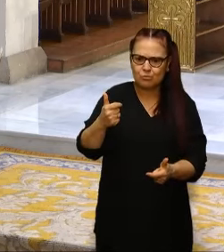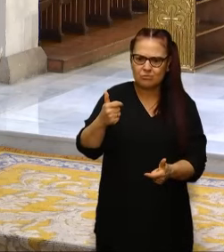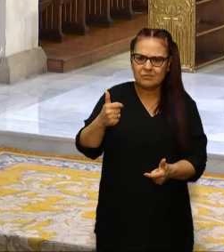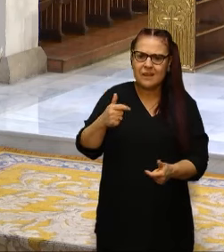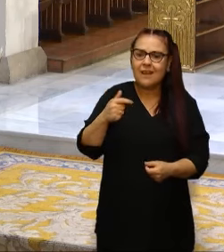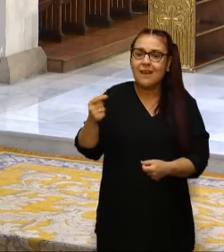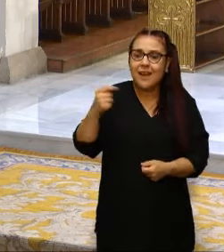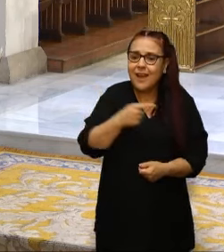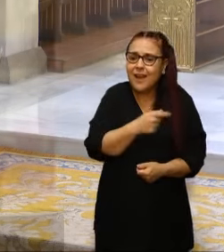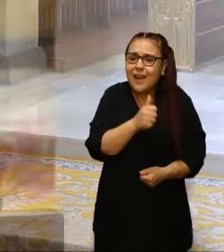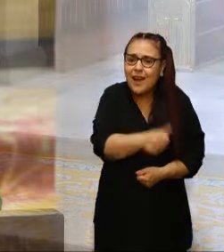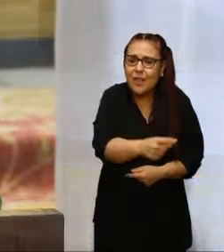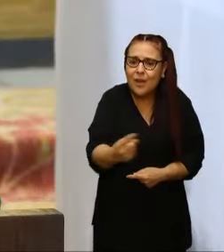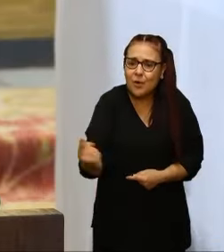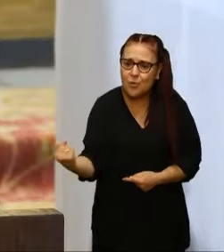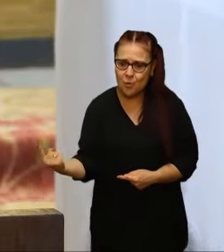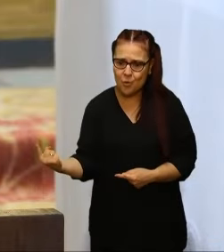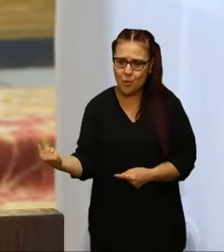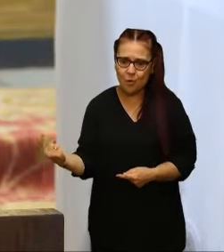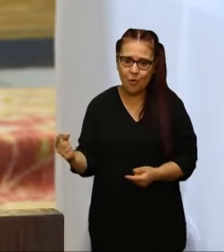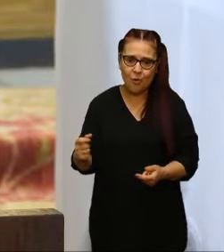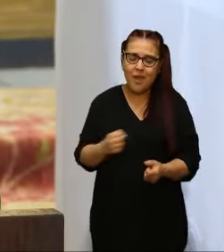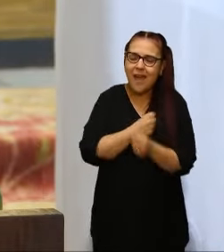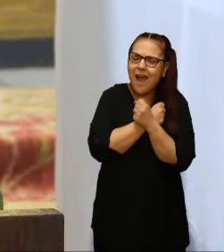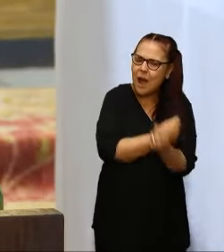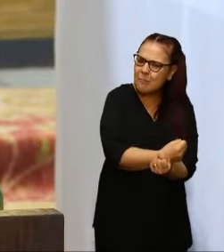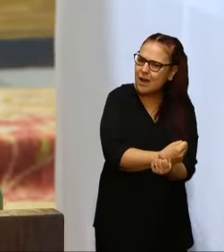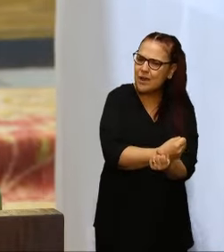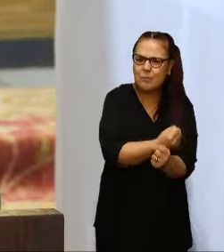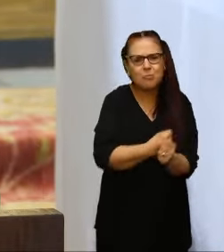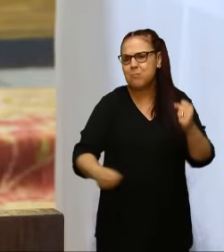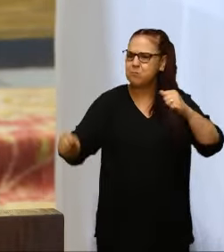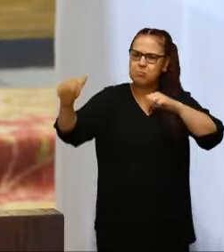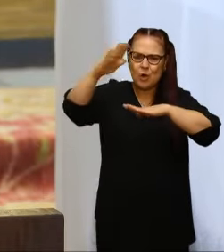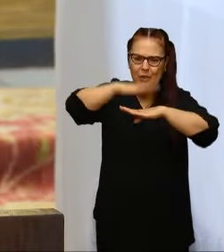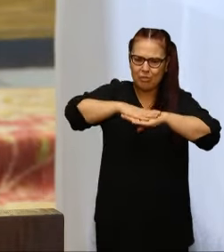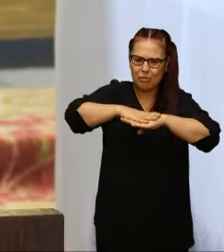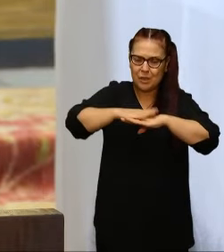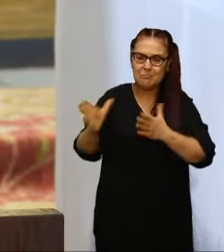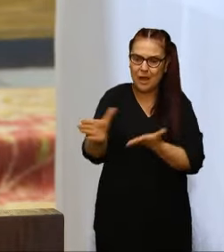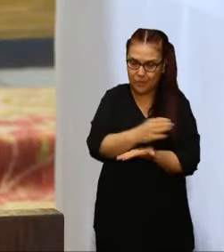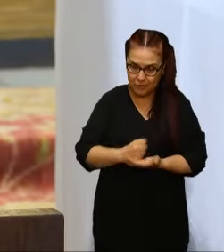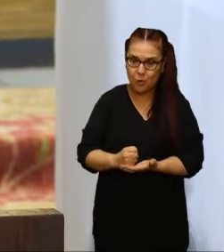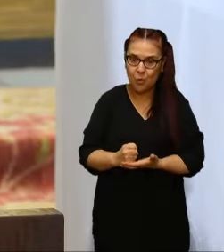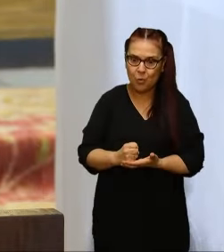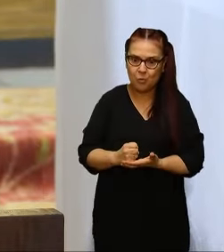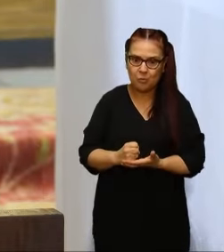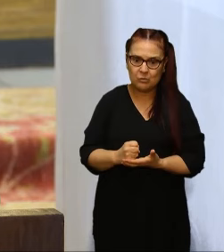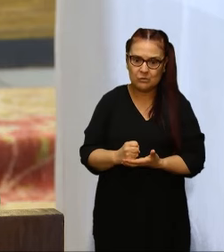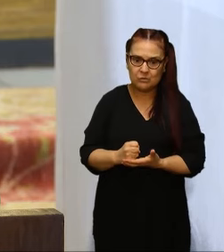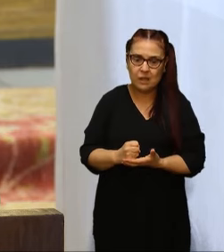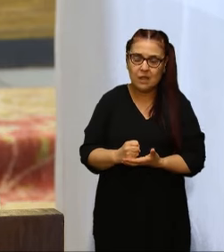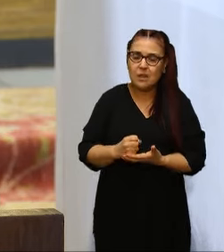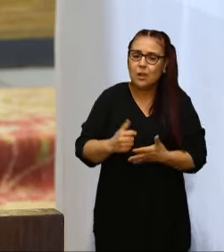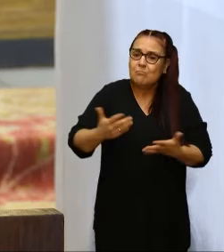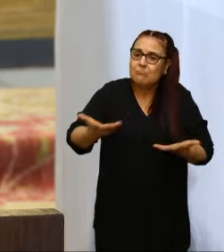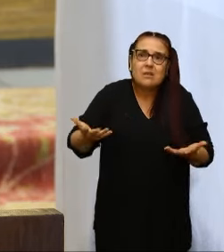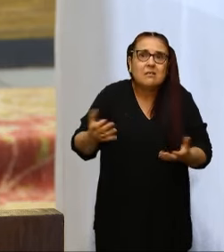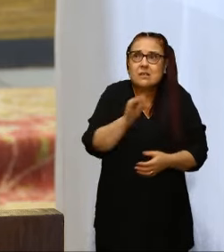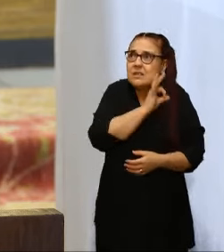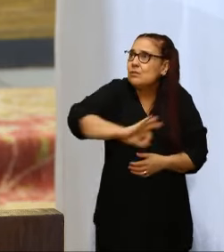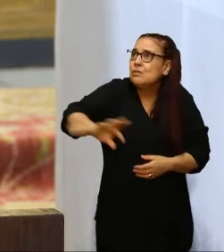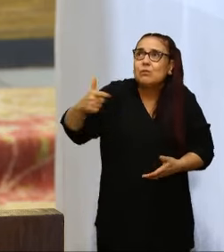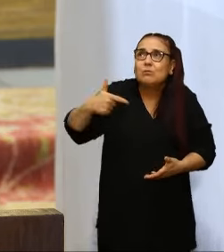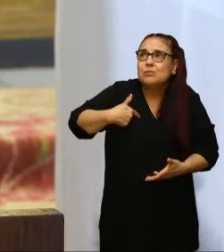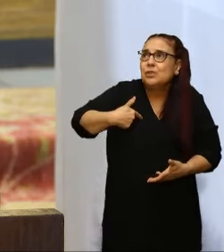le amemos por encima de nuestras tribulaciones o en medio de la perplejidad. No entiendo nada, Señor, no sé por qué me